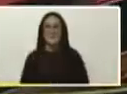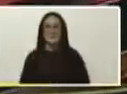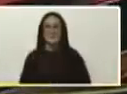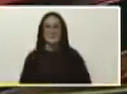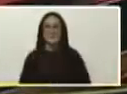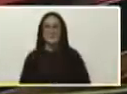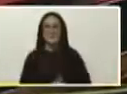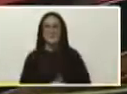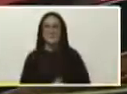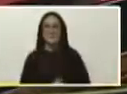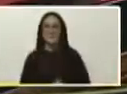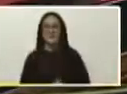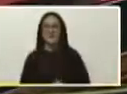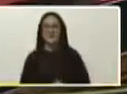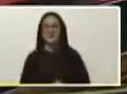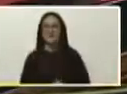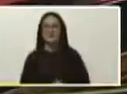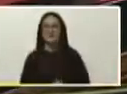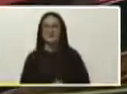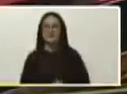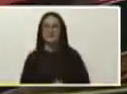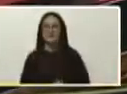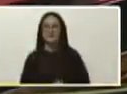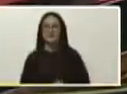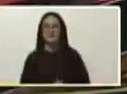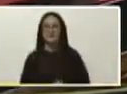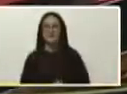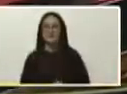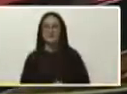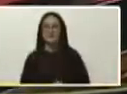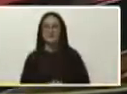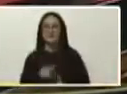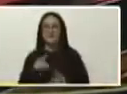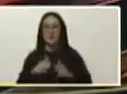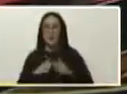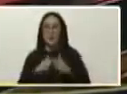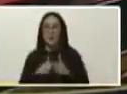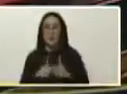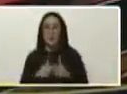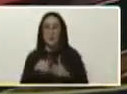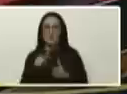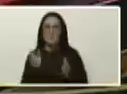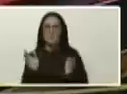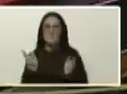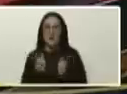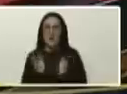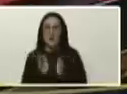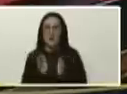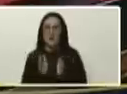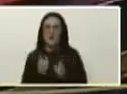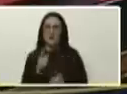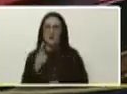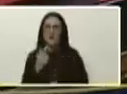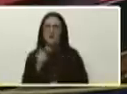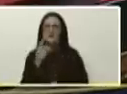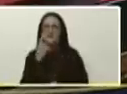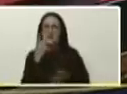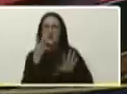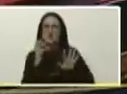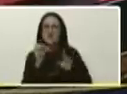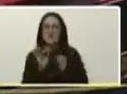Tranquilo, bueno, adelante. Este buque realmente es pequeño. Él tiene 180